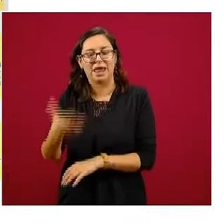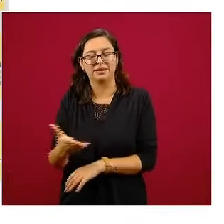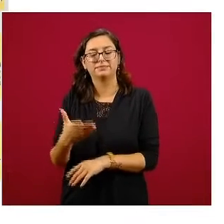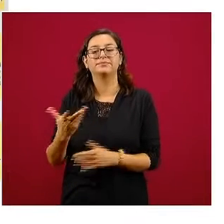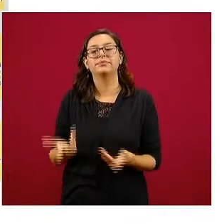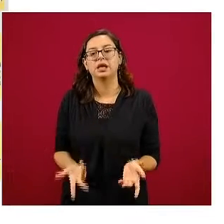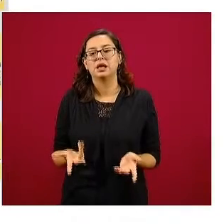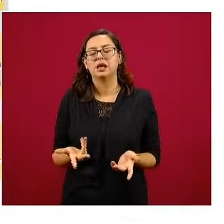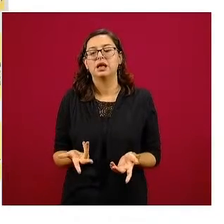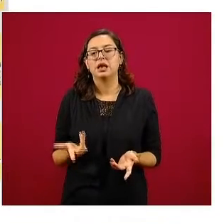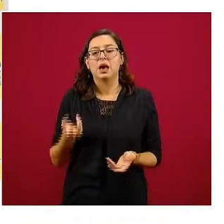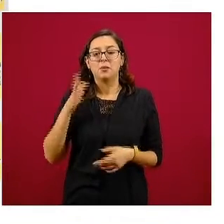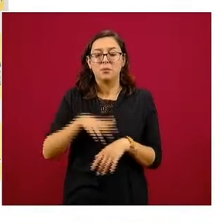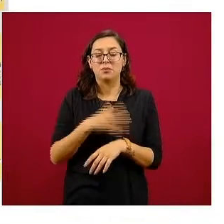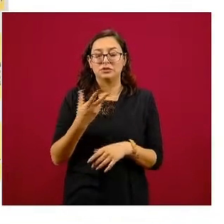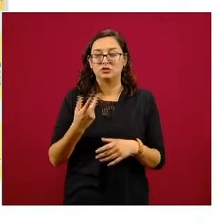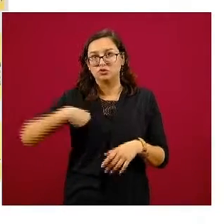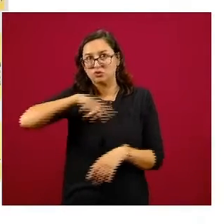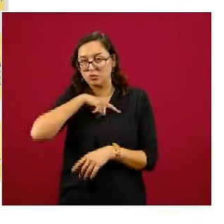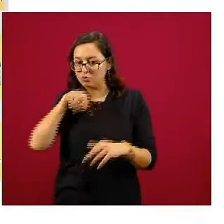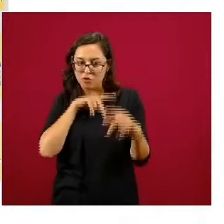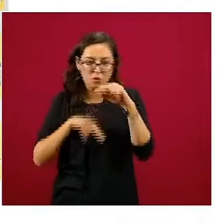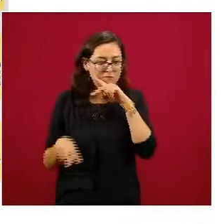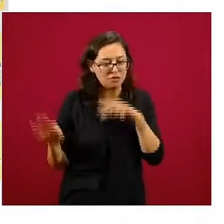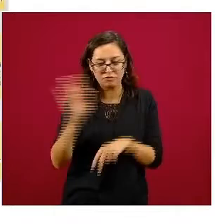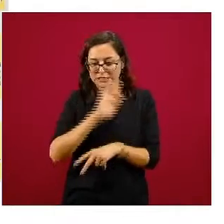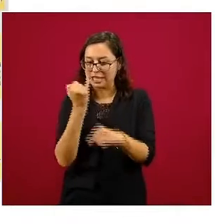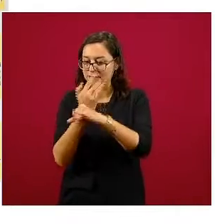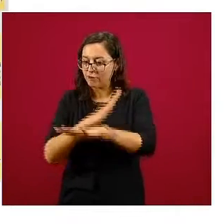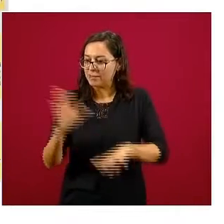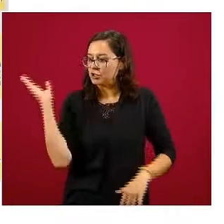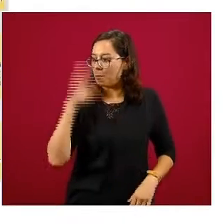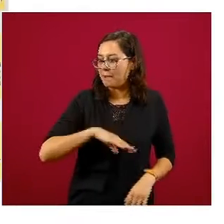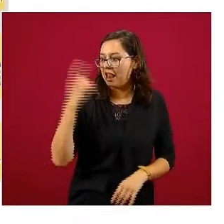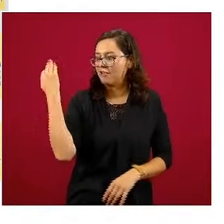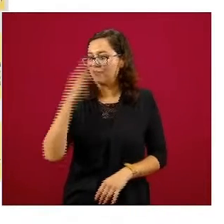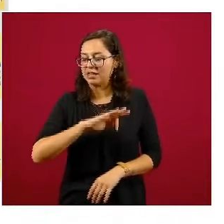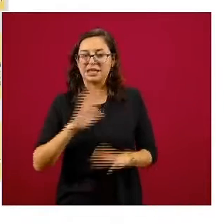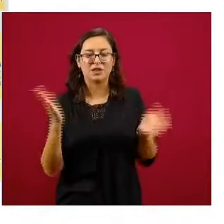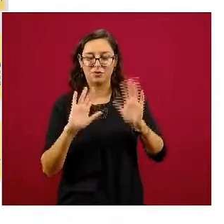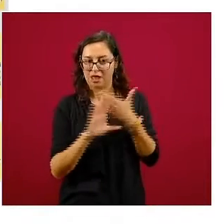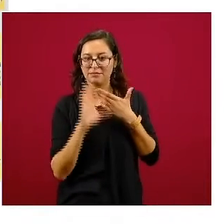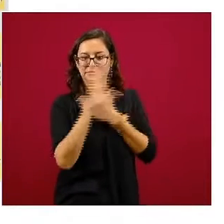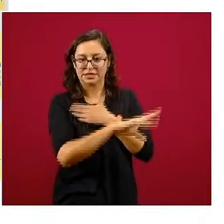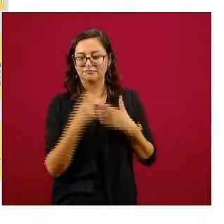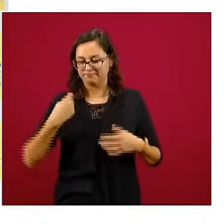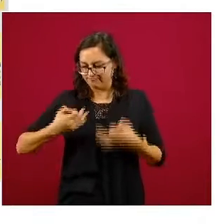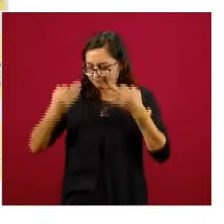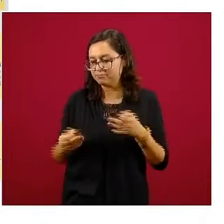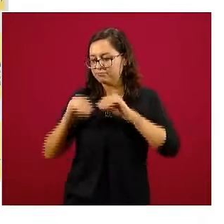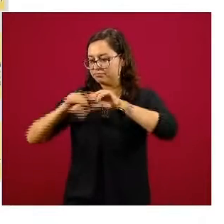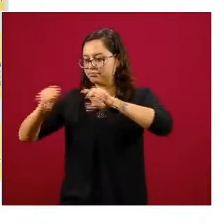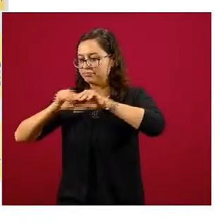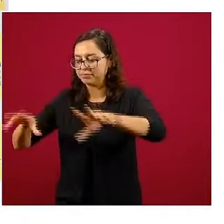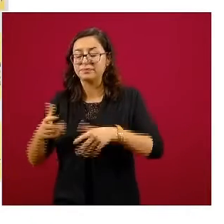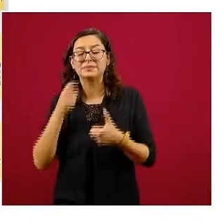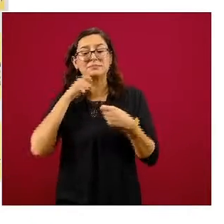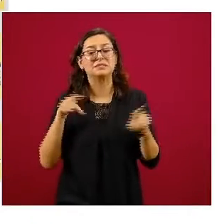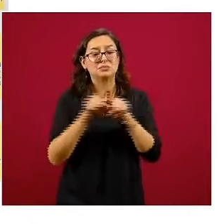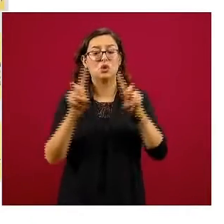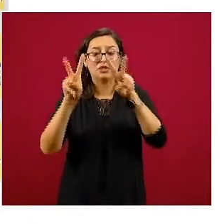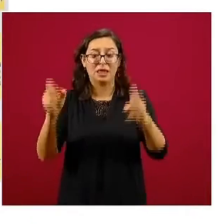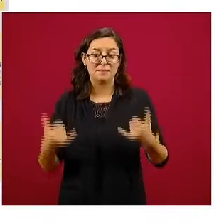país afortunadamente siguen siendo los más sólidos, los más fuertes. Pueden pasar a la siguiente. Y en esta